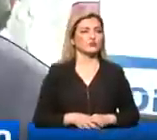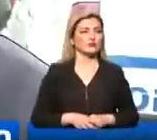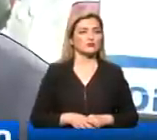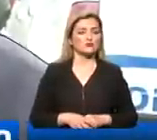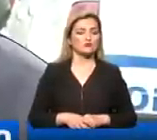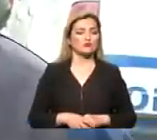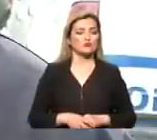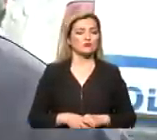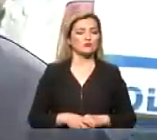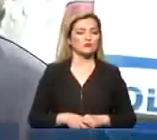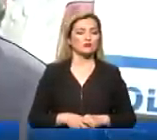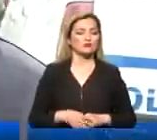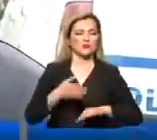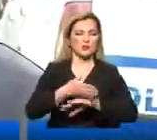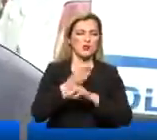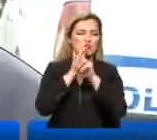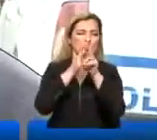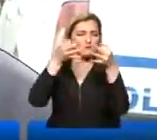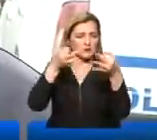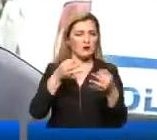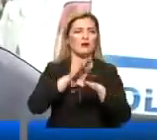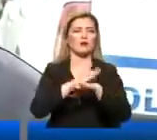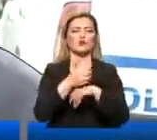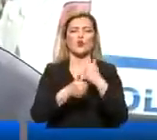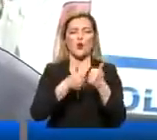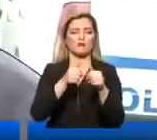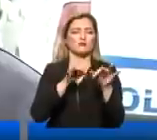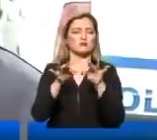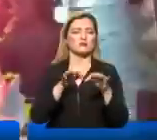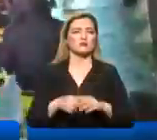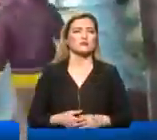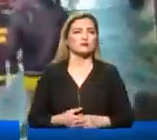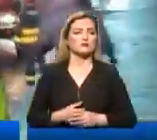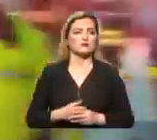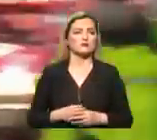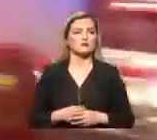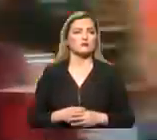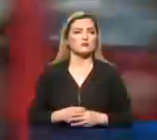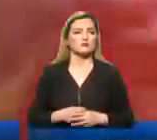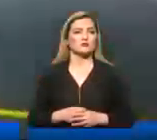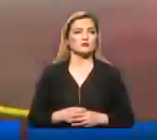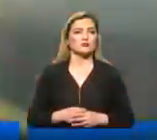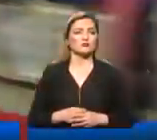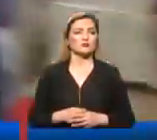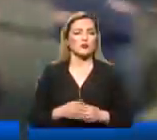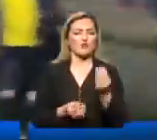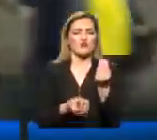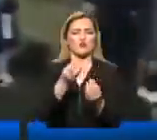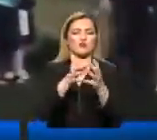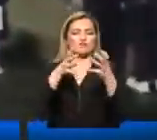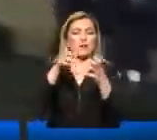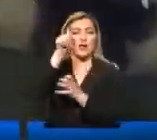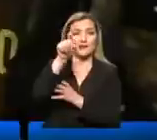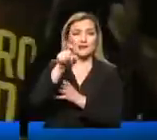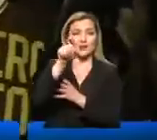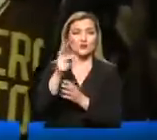Pues en días posteriores indicaremos cuáles son las causas y dónde es el origen del incendio. Debido a la magnitud del incendio, fue